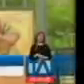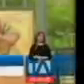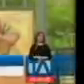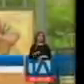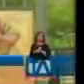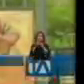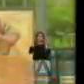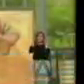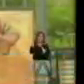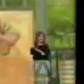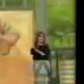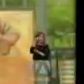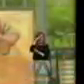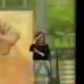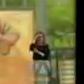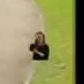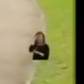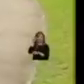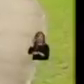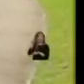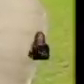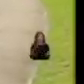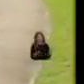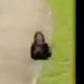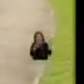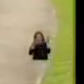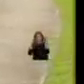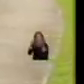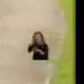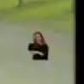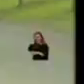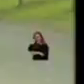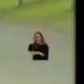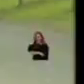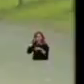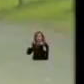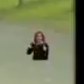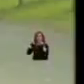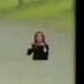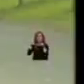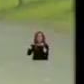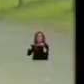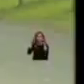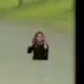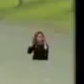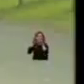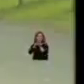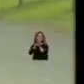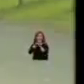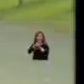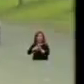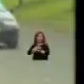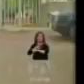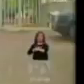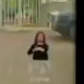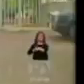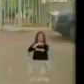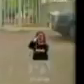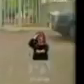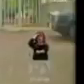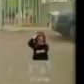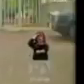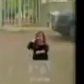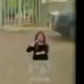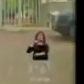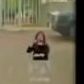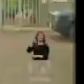atención médica de los guardias privados, quienes lo trasladaron a una clínica del sector donde le dieron los primeros auxilios y luego lo derivaron al hospital del